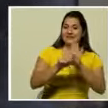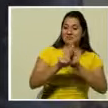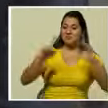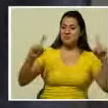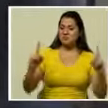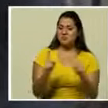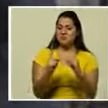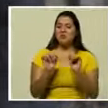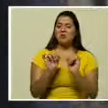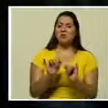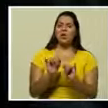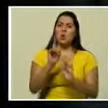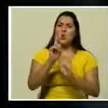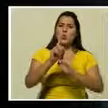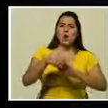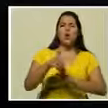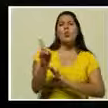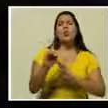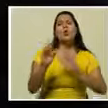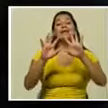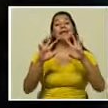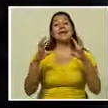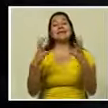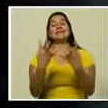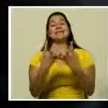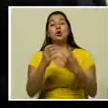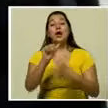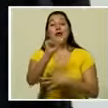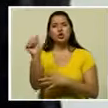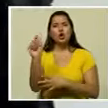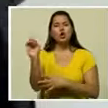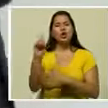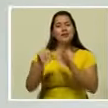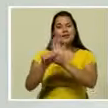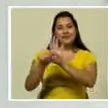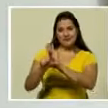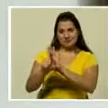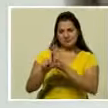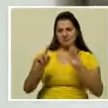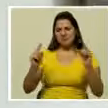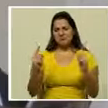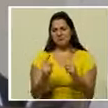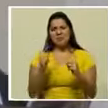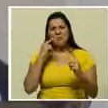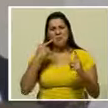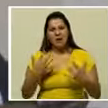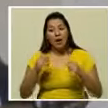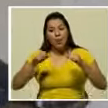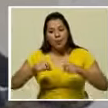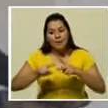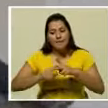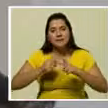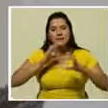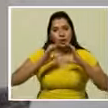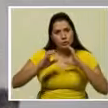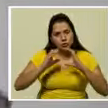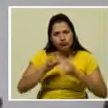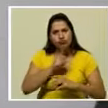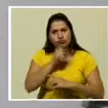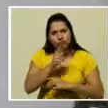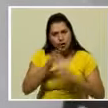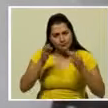una hora, se llevó a cabo en el Castillo Azul, en la Asamblea Legislativa. Según Cruikshank, el objetivo es poder tender puentes de comunicación efectiva.